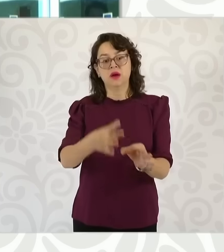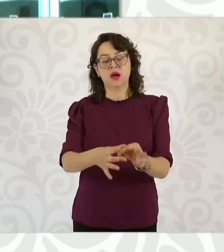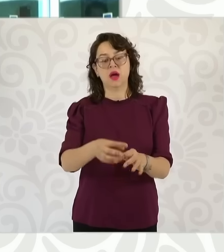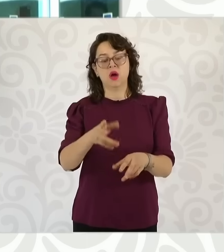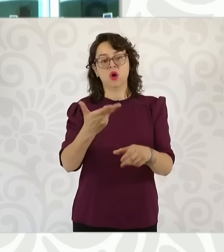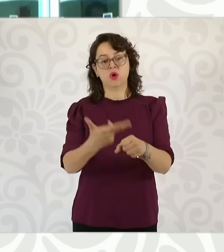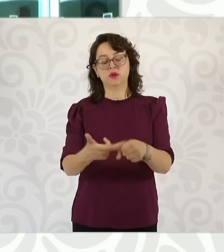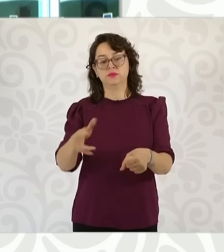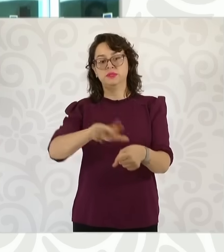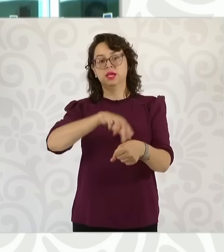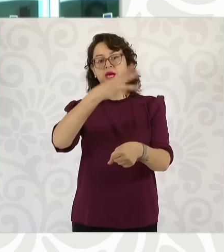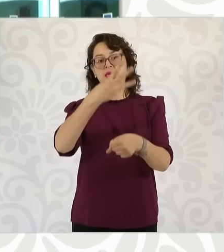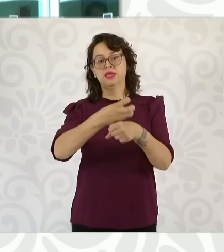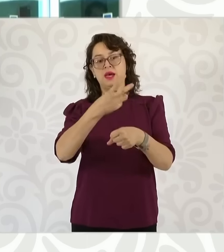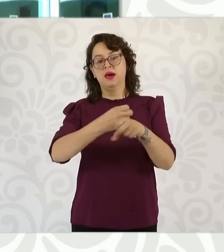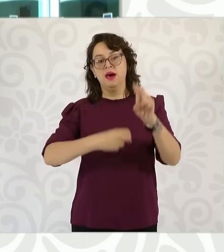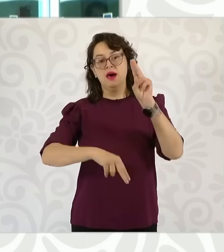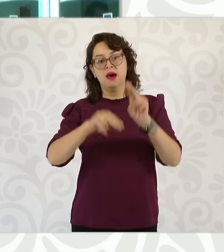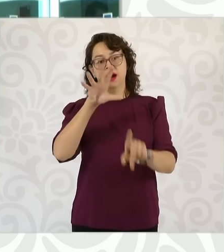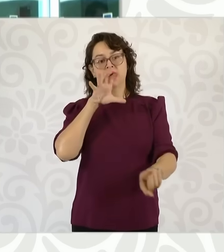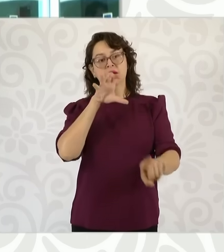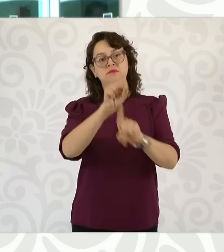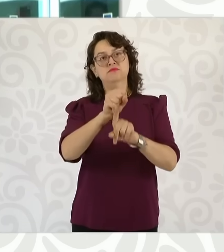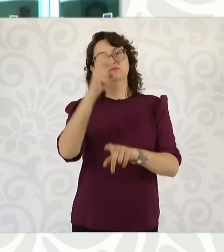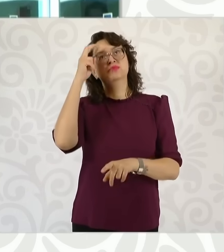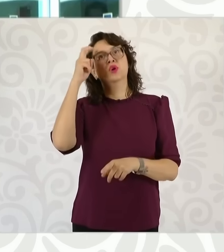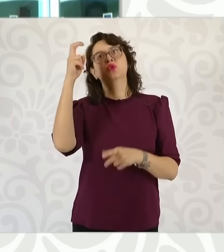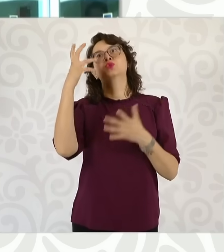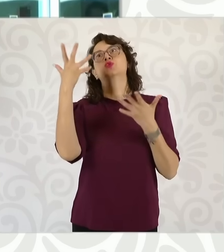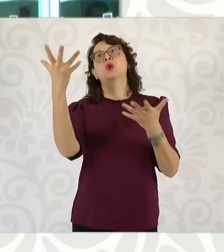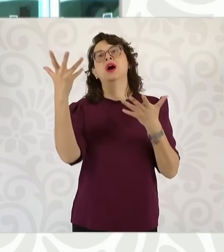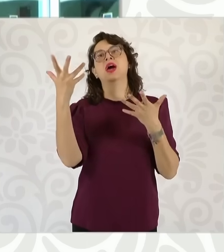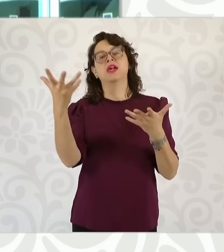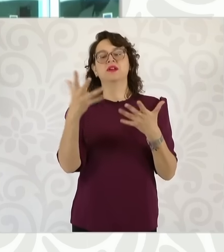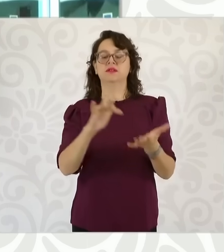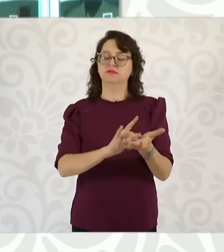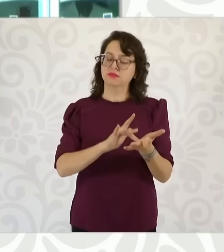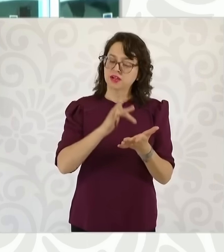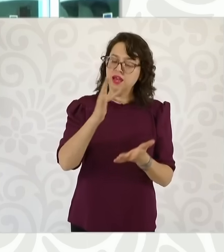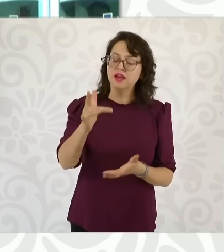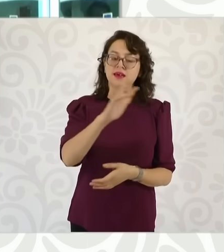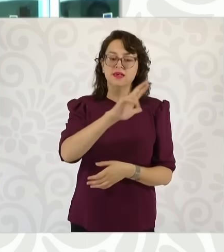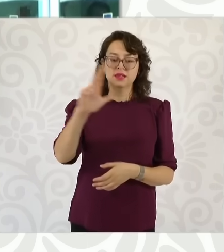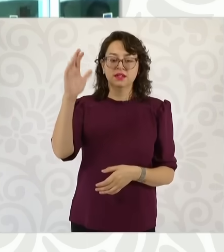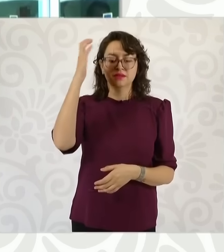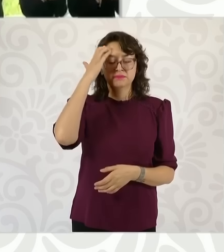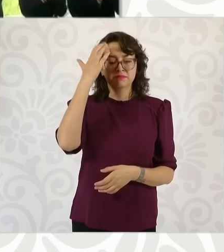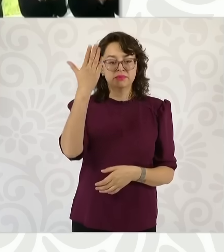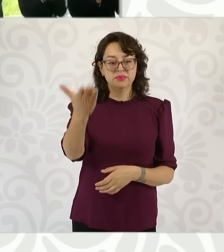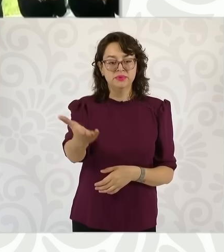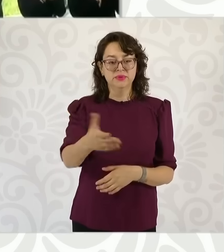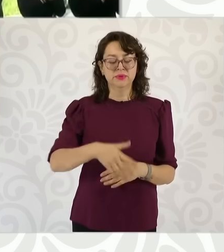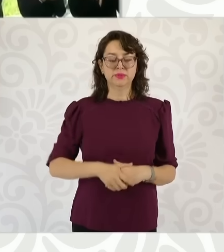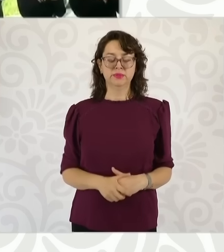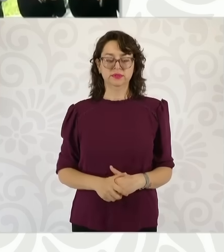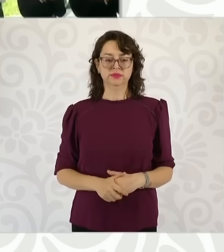un hospital de tercer nivel, y se lo queremos agradecer y reconocer.